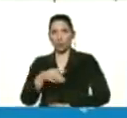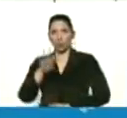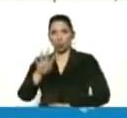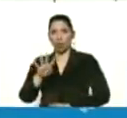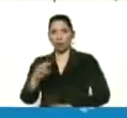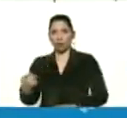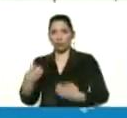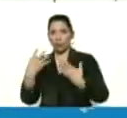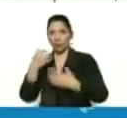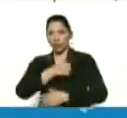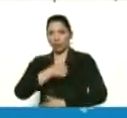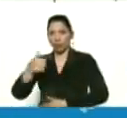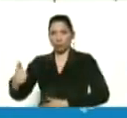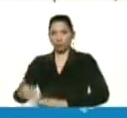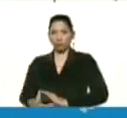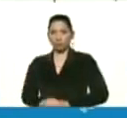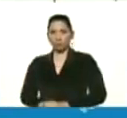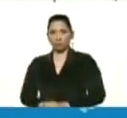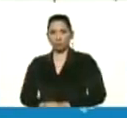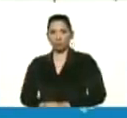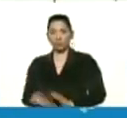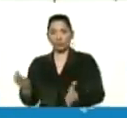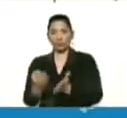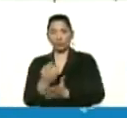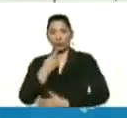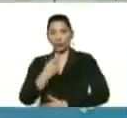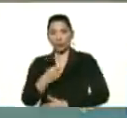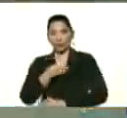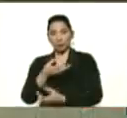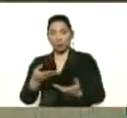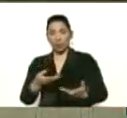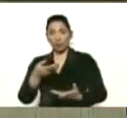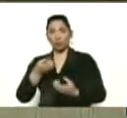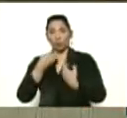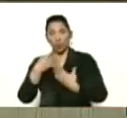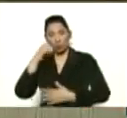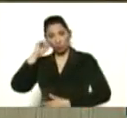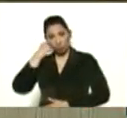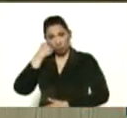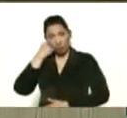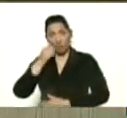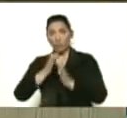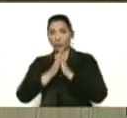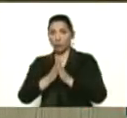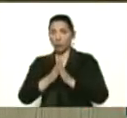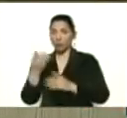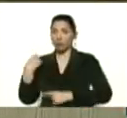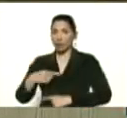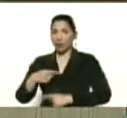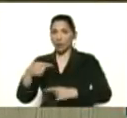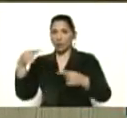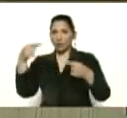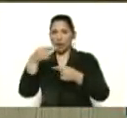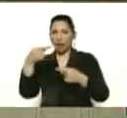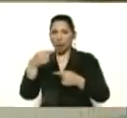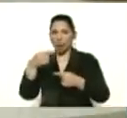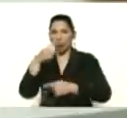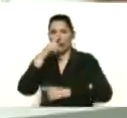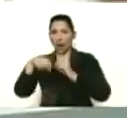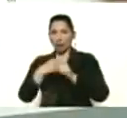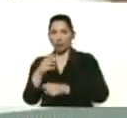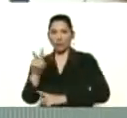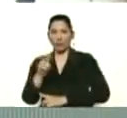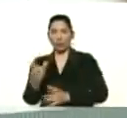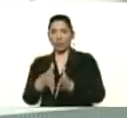casos cada uno. Siempre decimos esto y siempre es bueno recordarlo. Tenemos un rango de edad en Venezuela donde